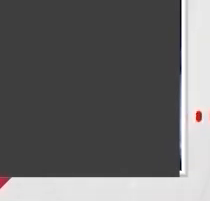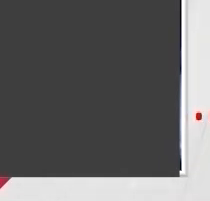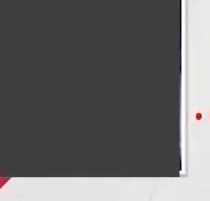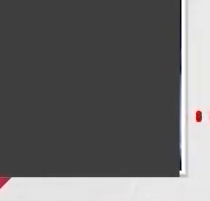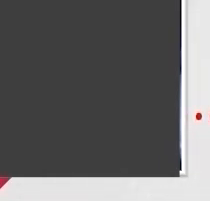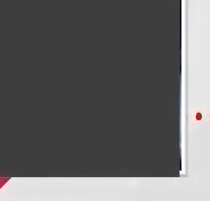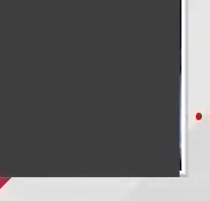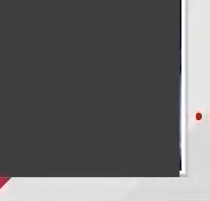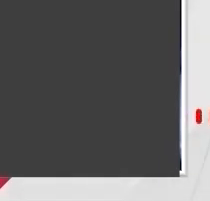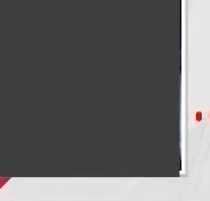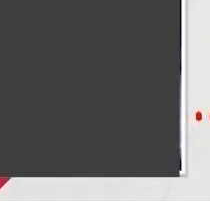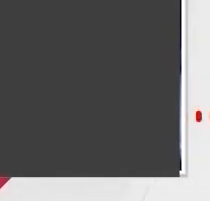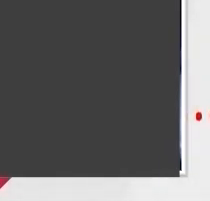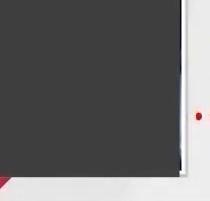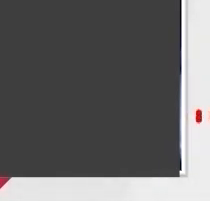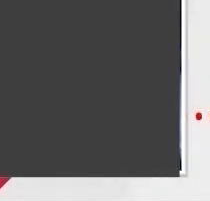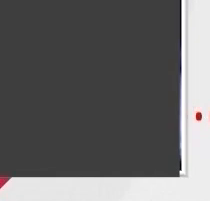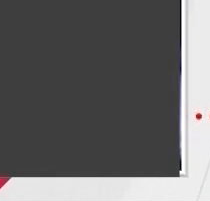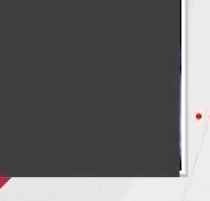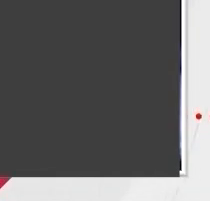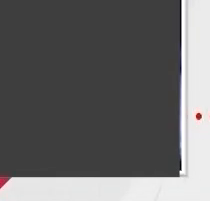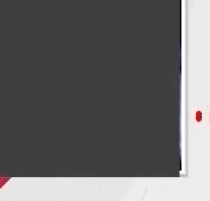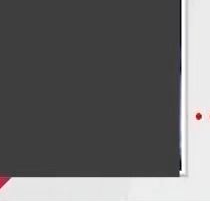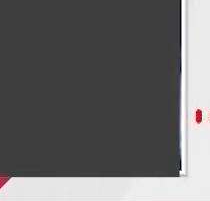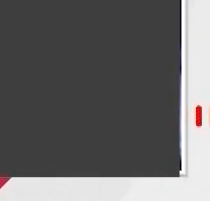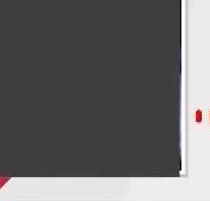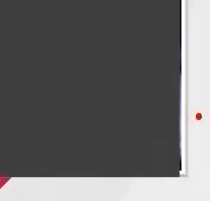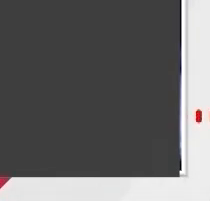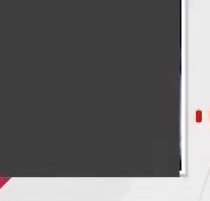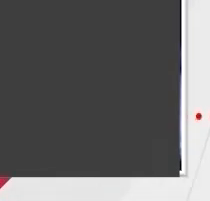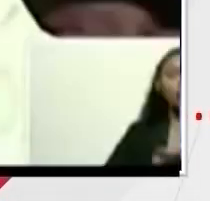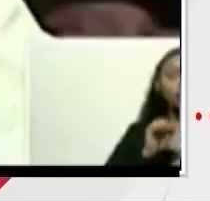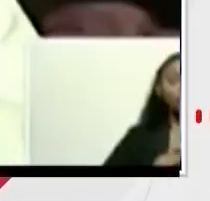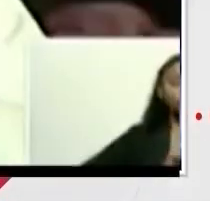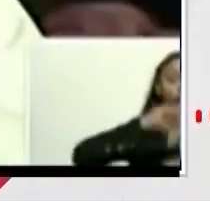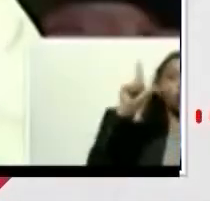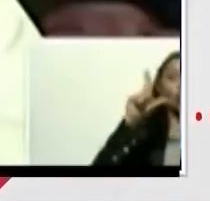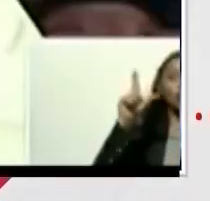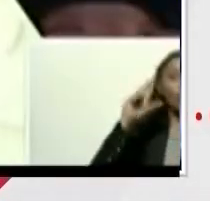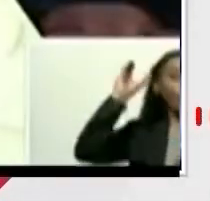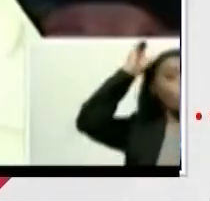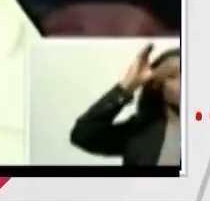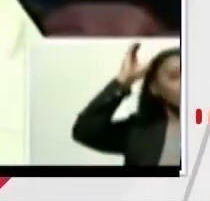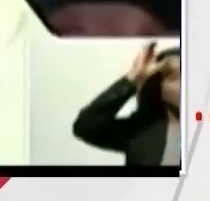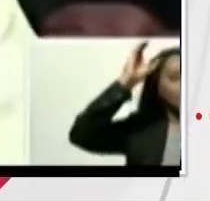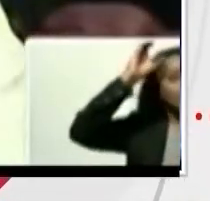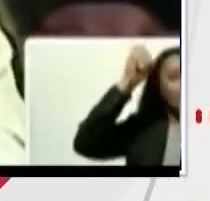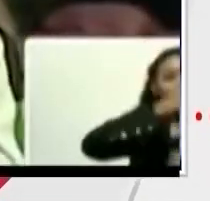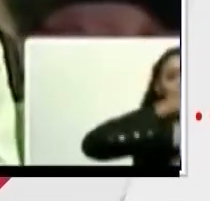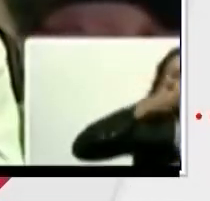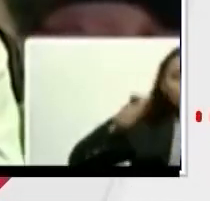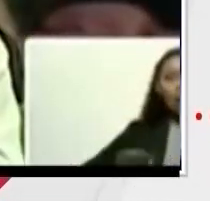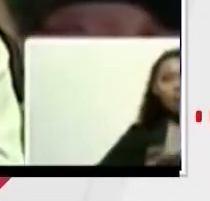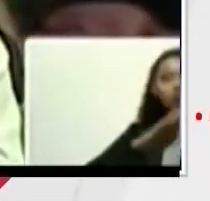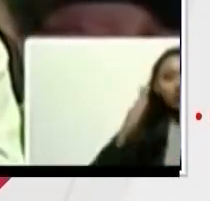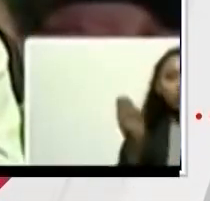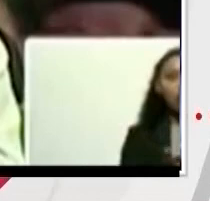poder judicial respecto al poder político, mayor grado de